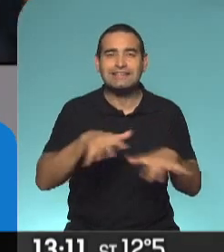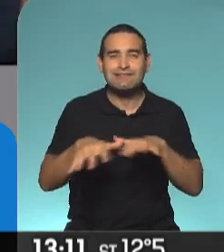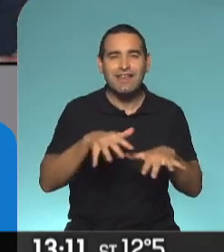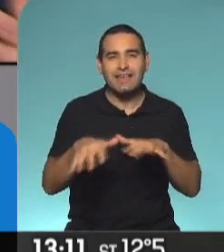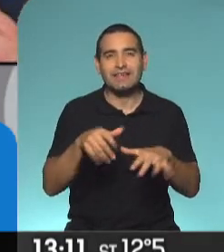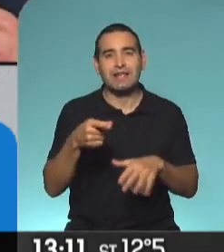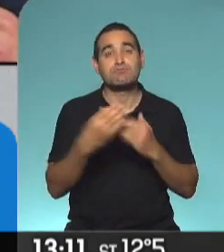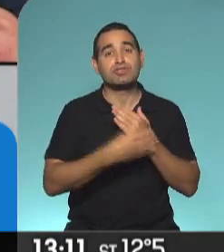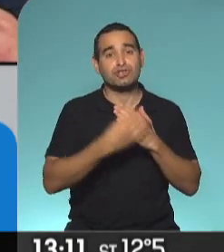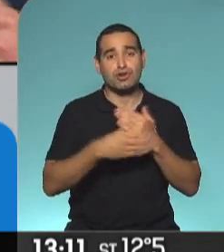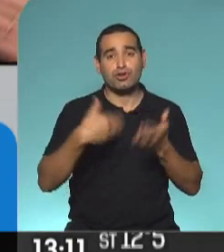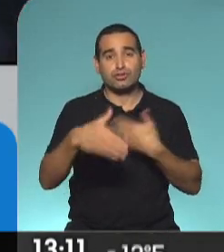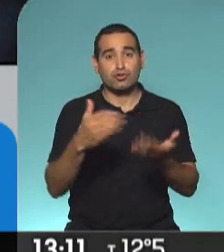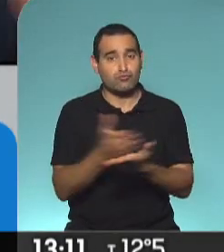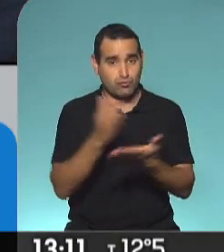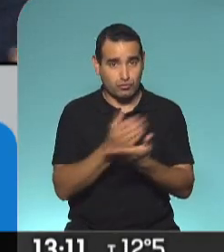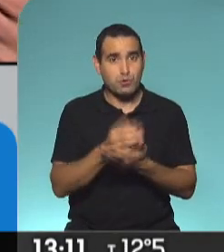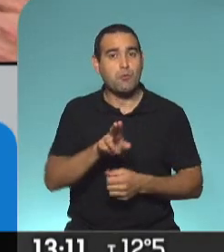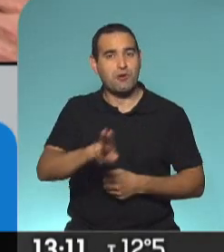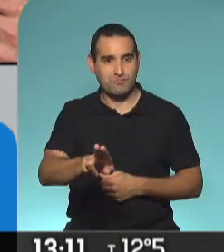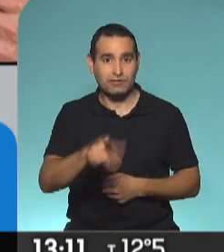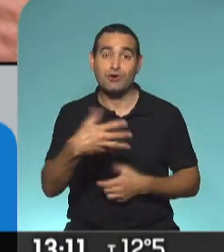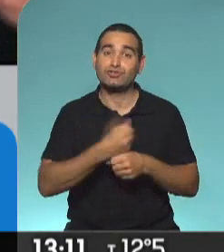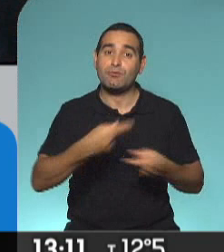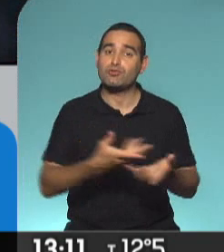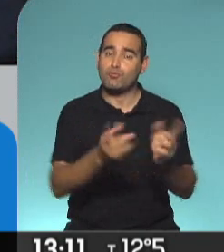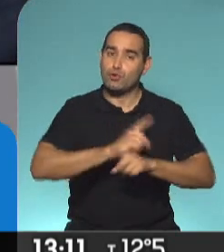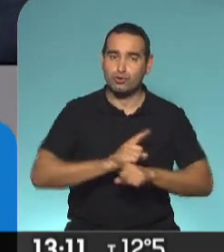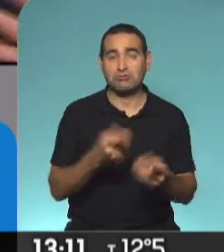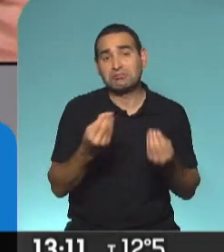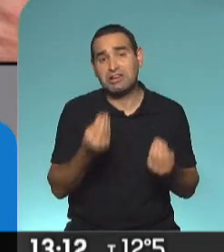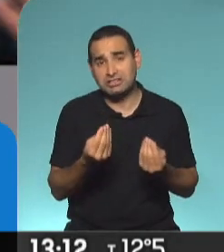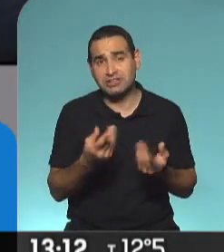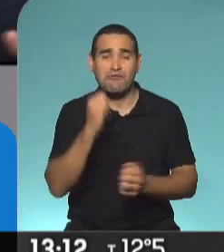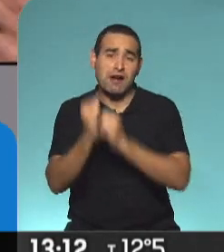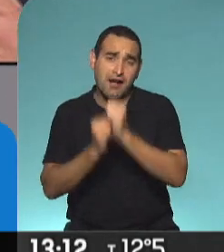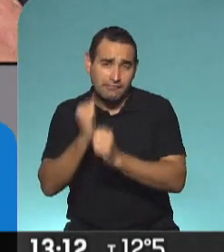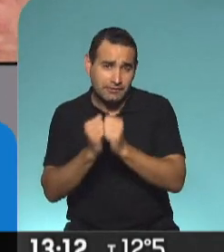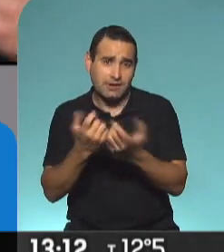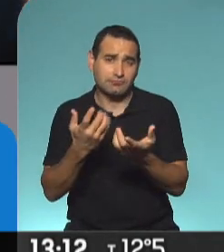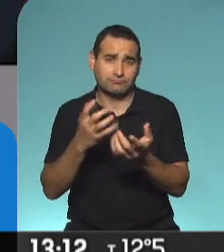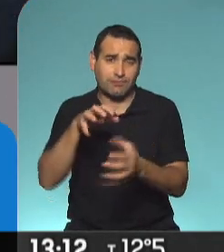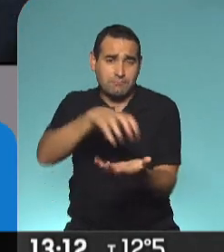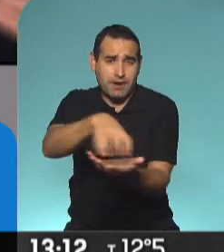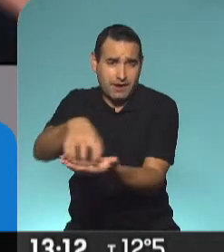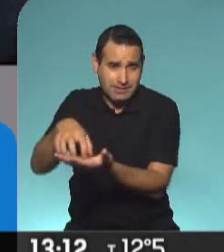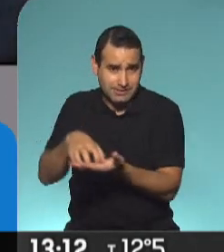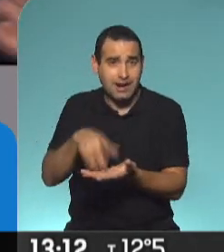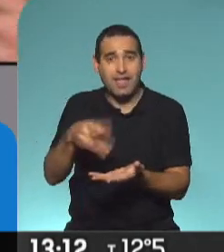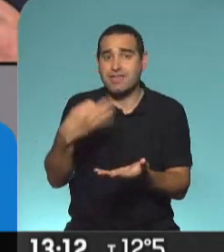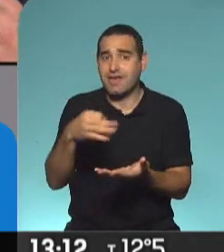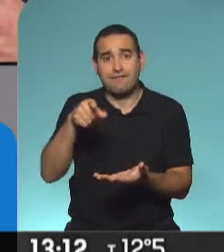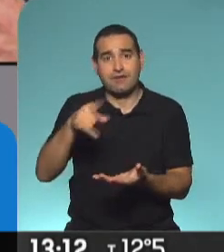autorizadas por el misterio desarrollo productivo que no pueden utilizar el transporte público que tiene que ver básicamente con fábricas e industrias que deben